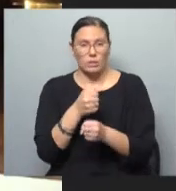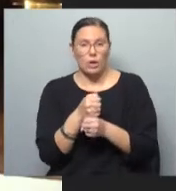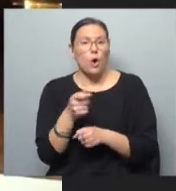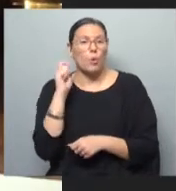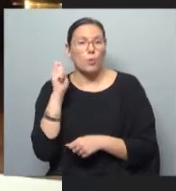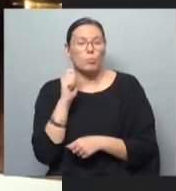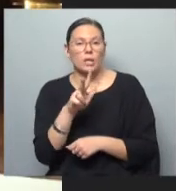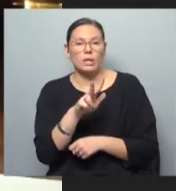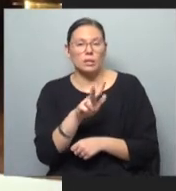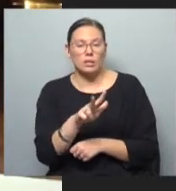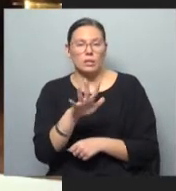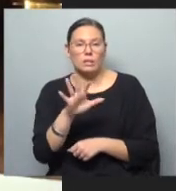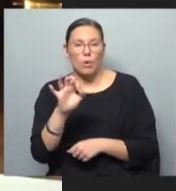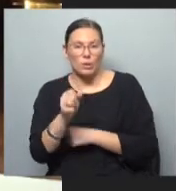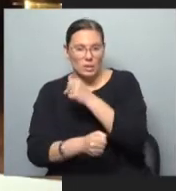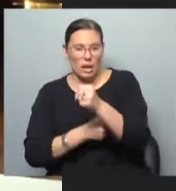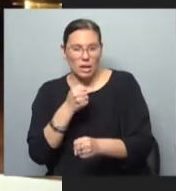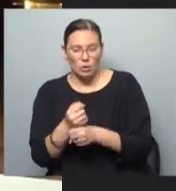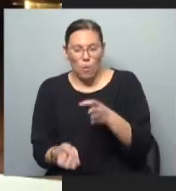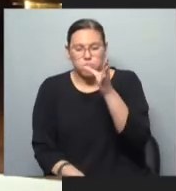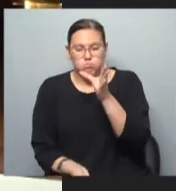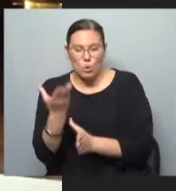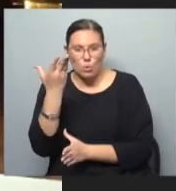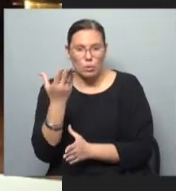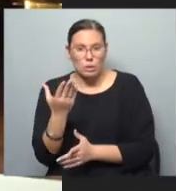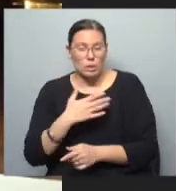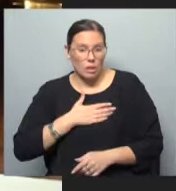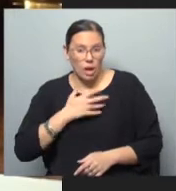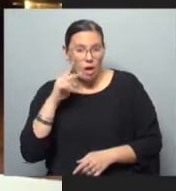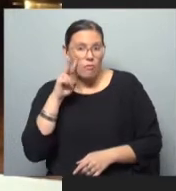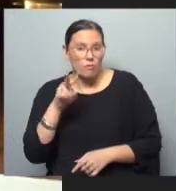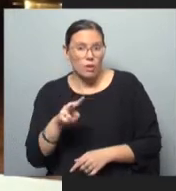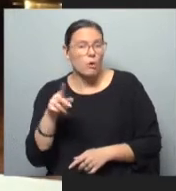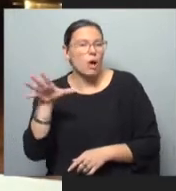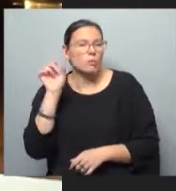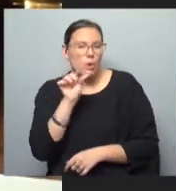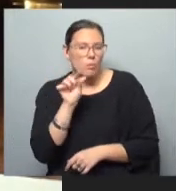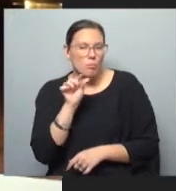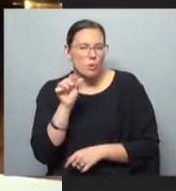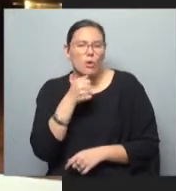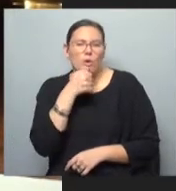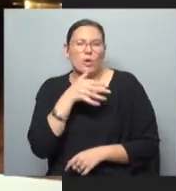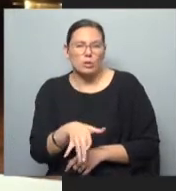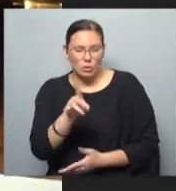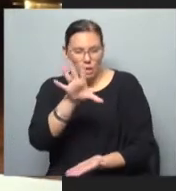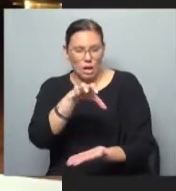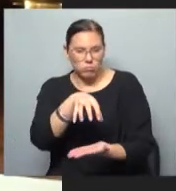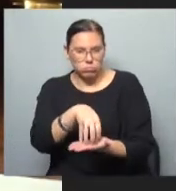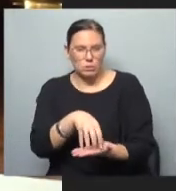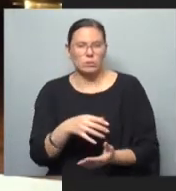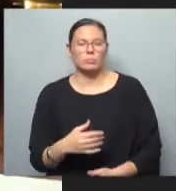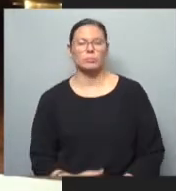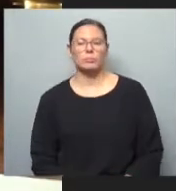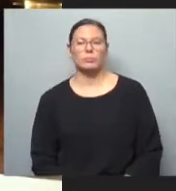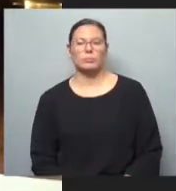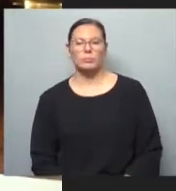cumple 350 años de vida. Así que si les parece, vemos y escuchamos un poquito de la historia de esta galería tan particular.